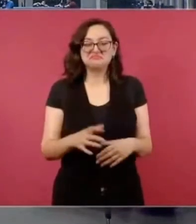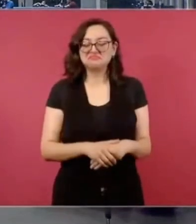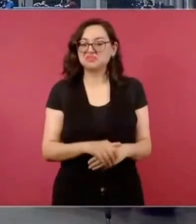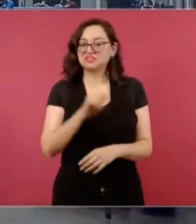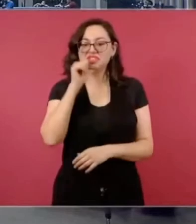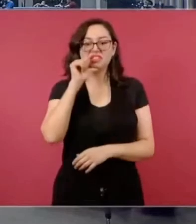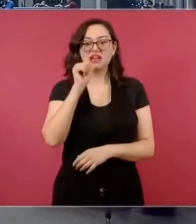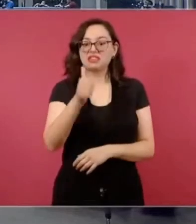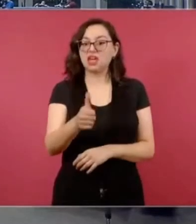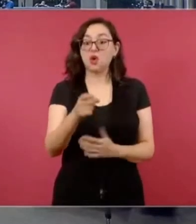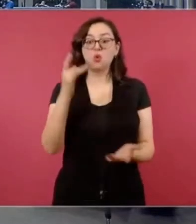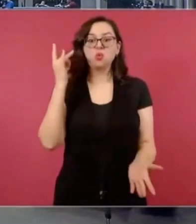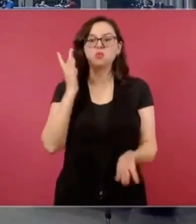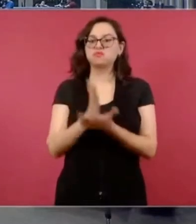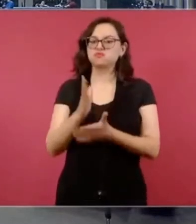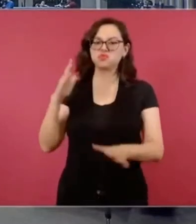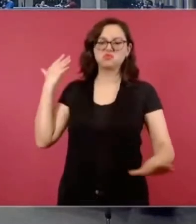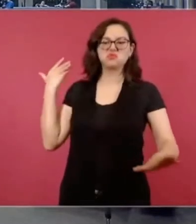es